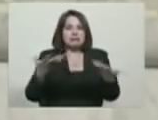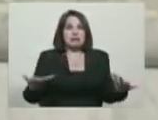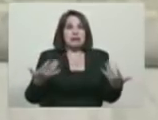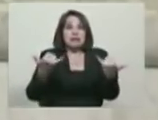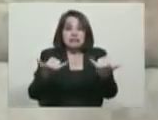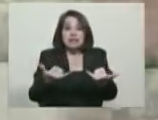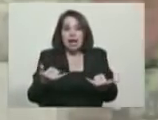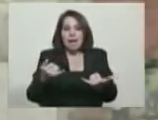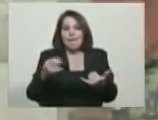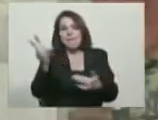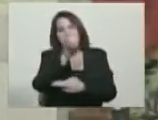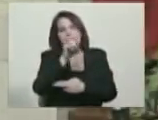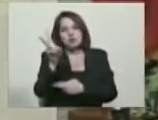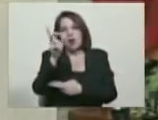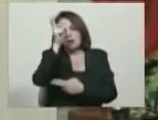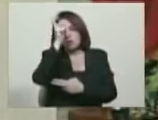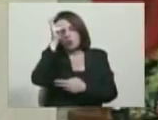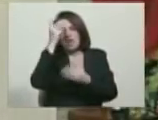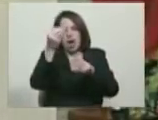y Turquía?